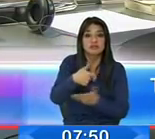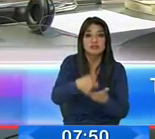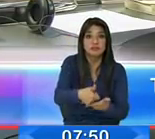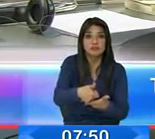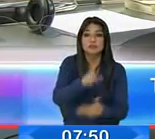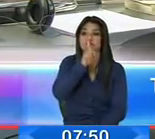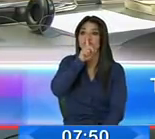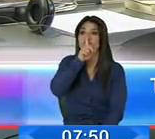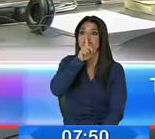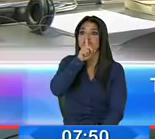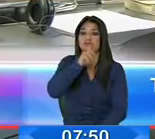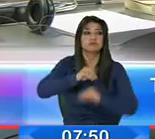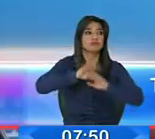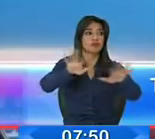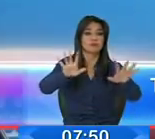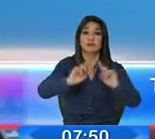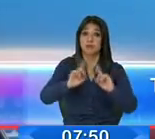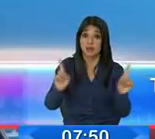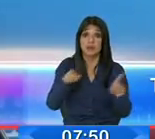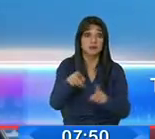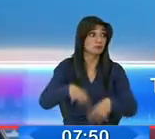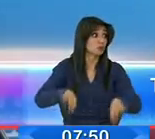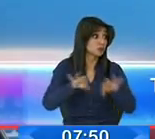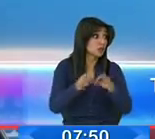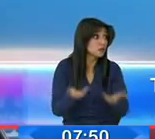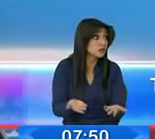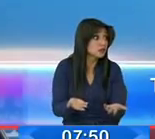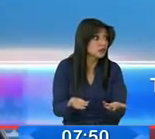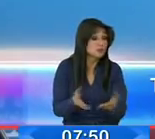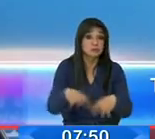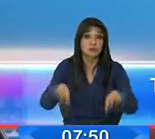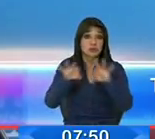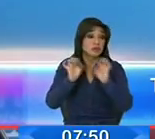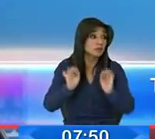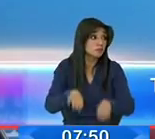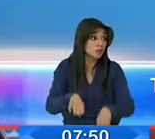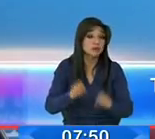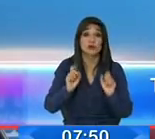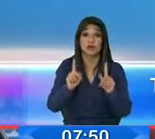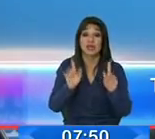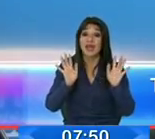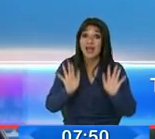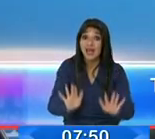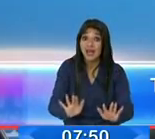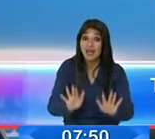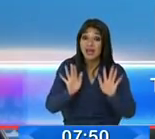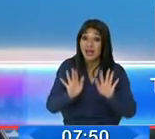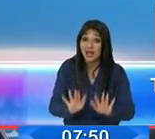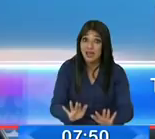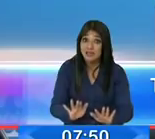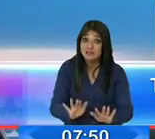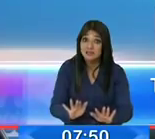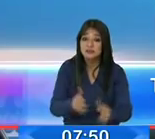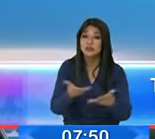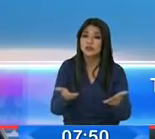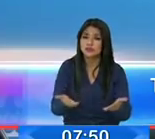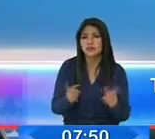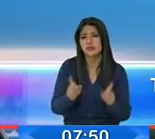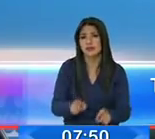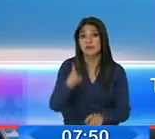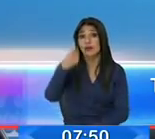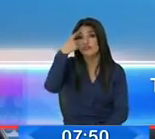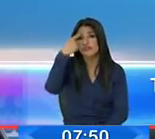la verdadera socialización, algo fundamental. Entonces, ese tipo de cosas no le